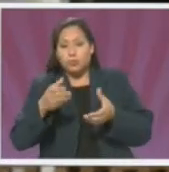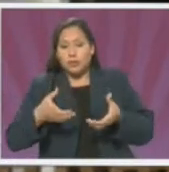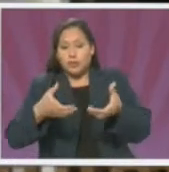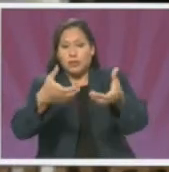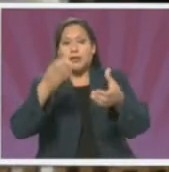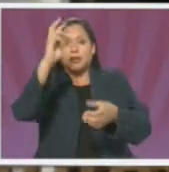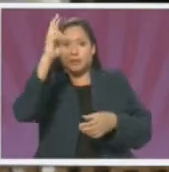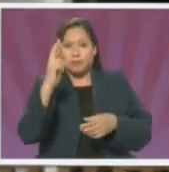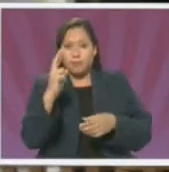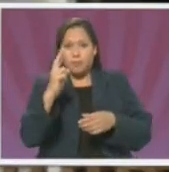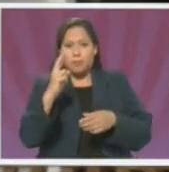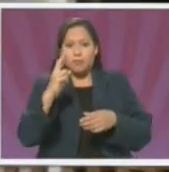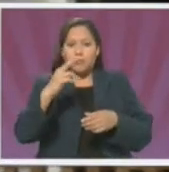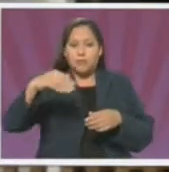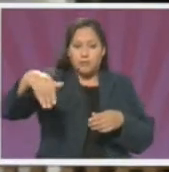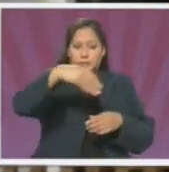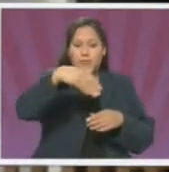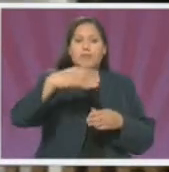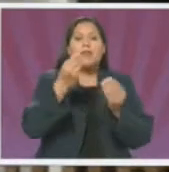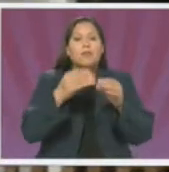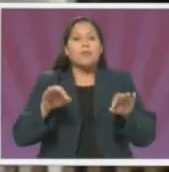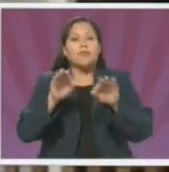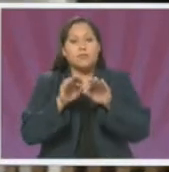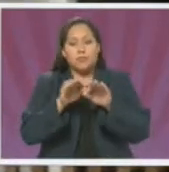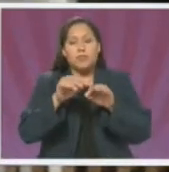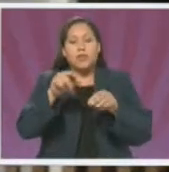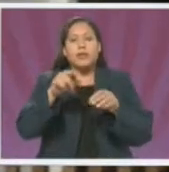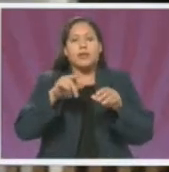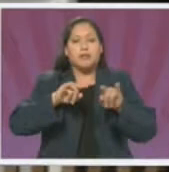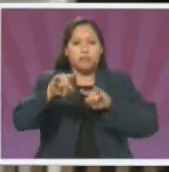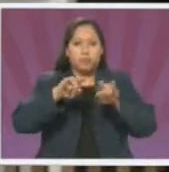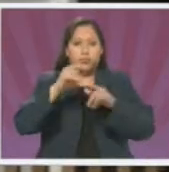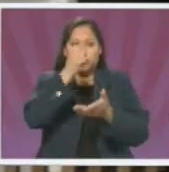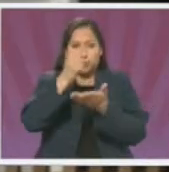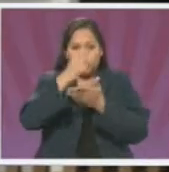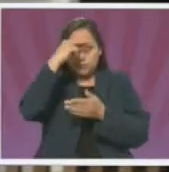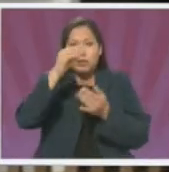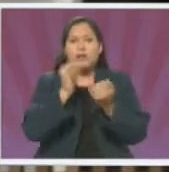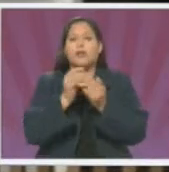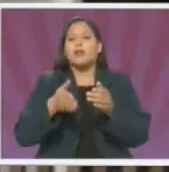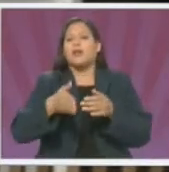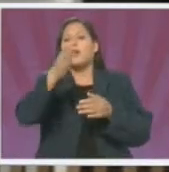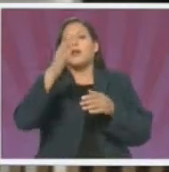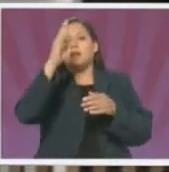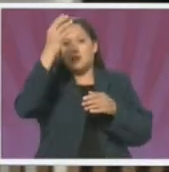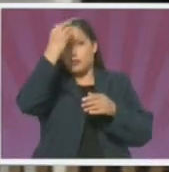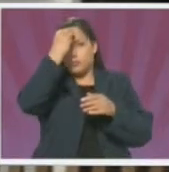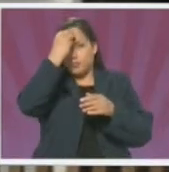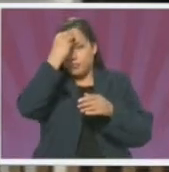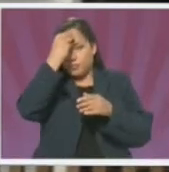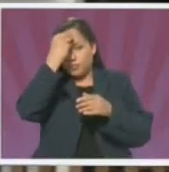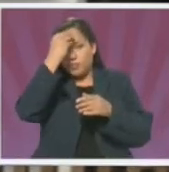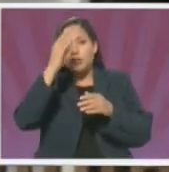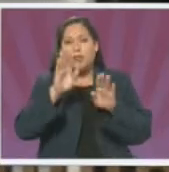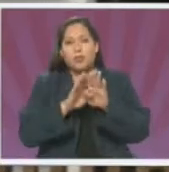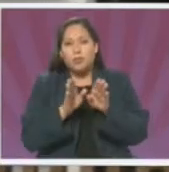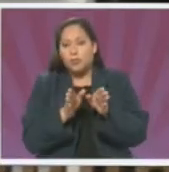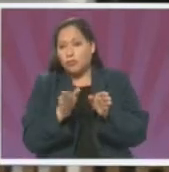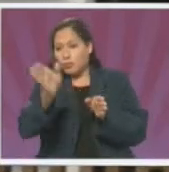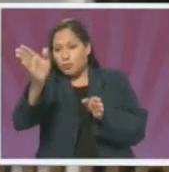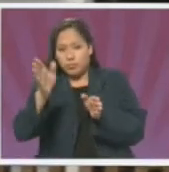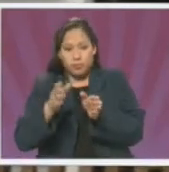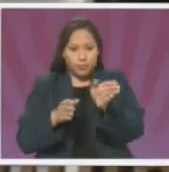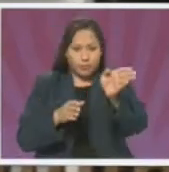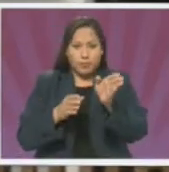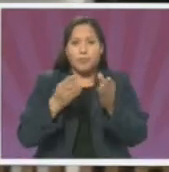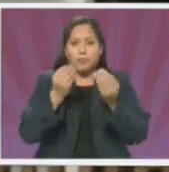Reforma, entre esta importante arteria de la Ciudad de México y la avenida Chapultepec, y está dividida por otra importantísima avenida